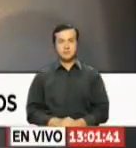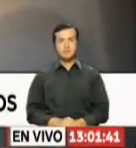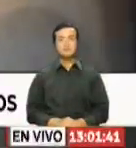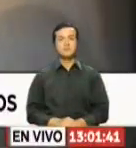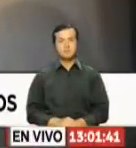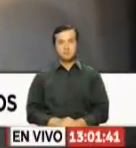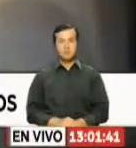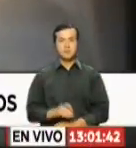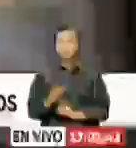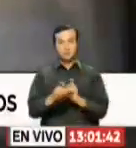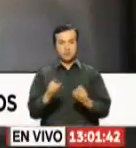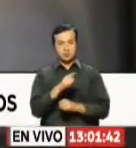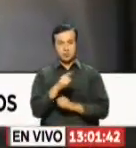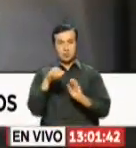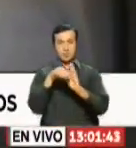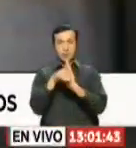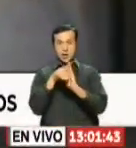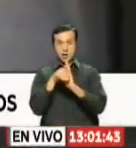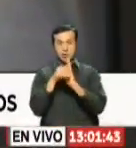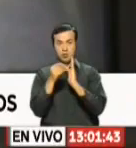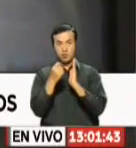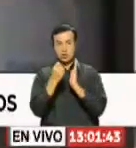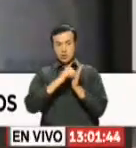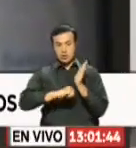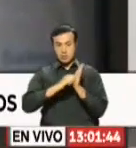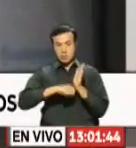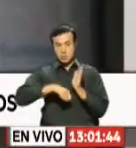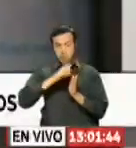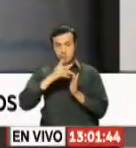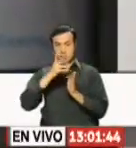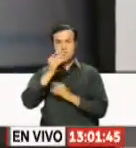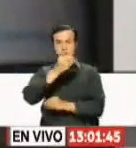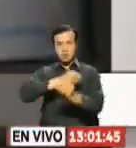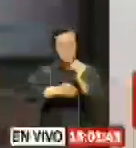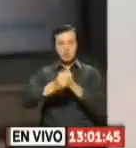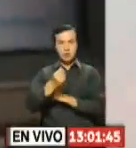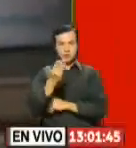Clientes de la banca reciben devolución de cobros no autorizados.